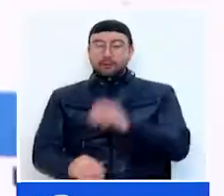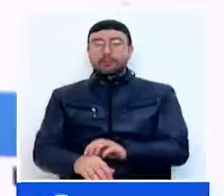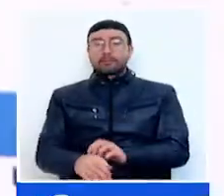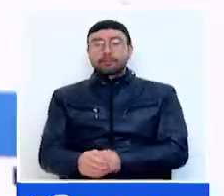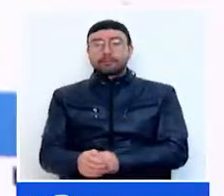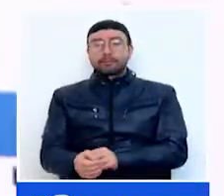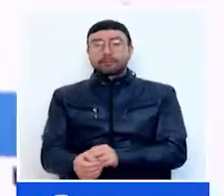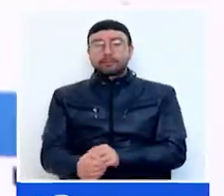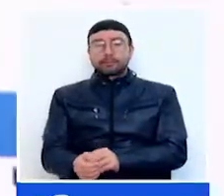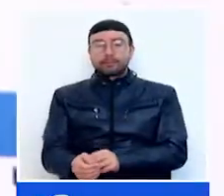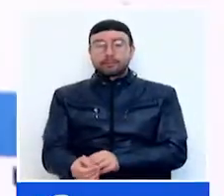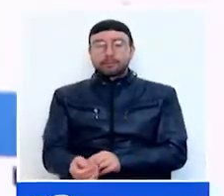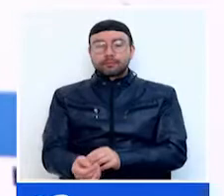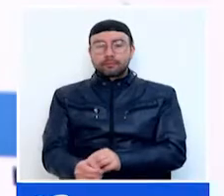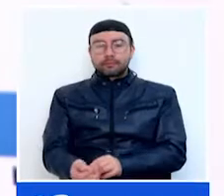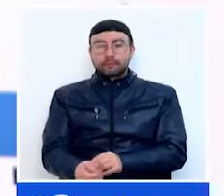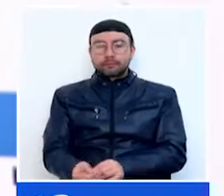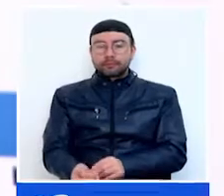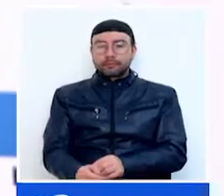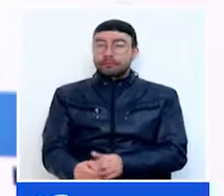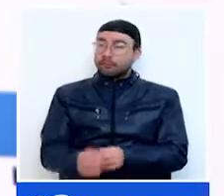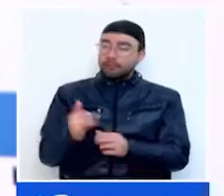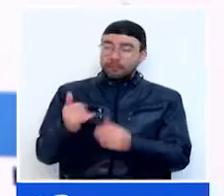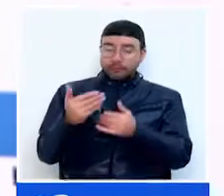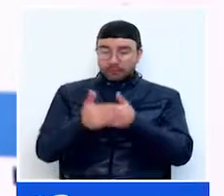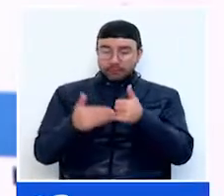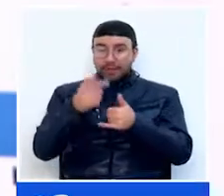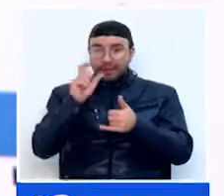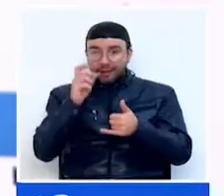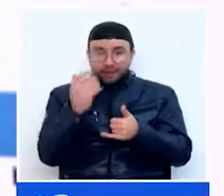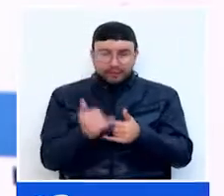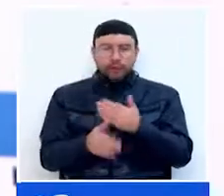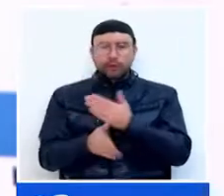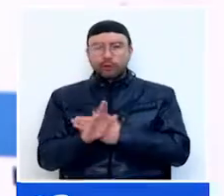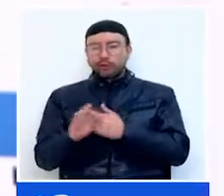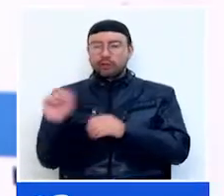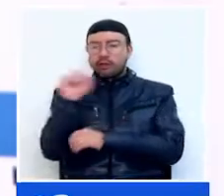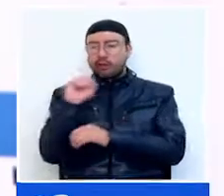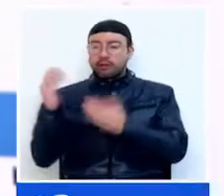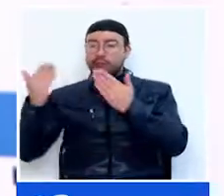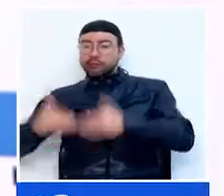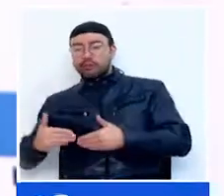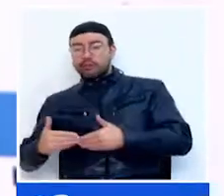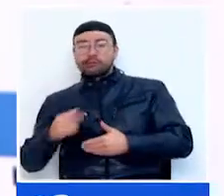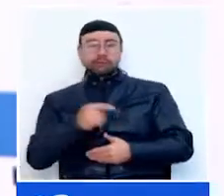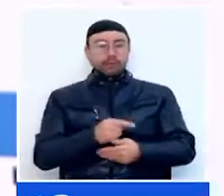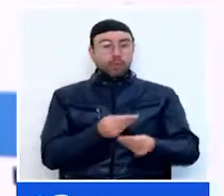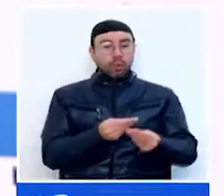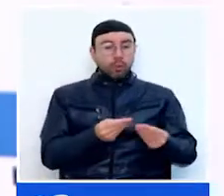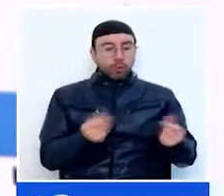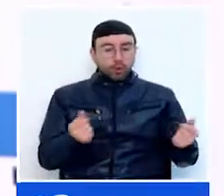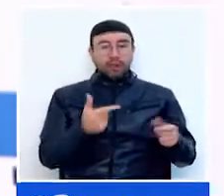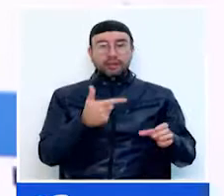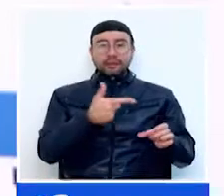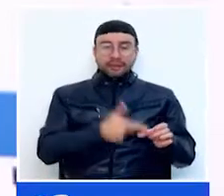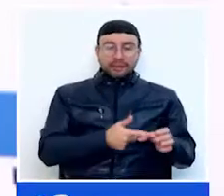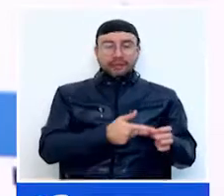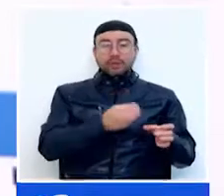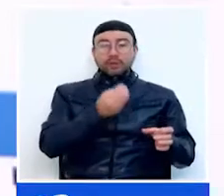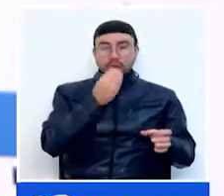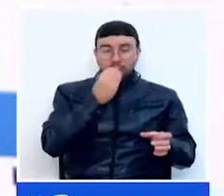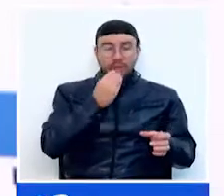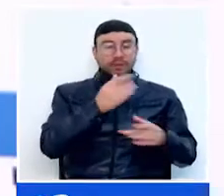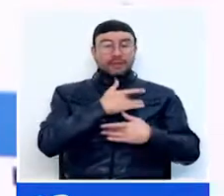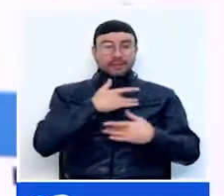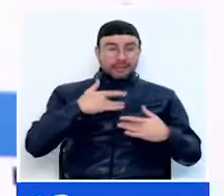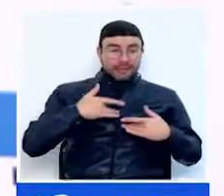en el departamento de Caldas, lo que genera desabastecimiento en alimentos, gasolina y elementos esenciales en el sector salud. La situación más delicada